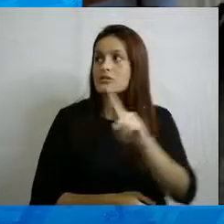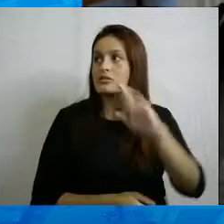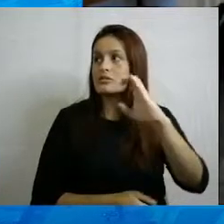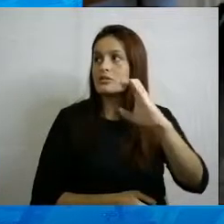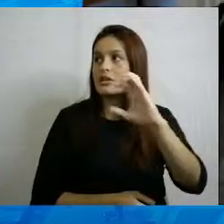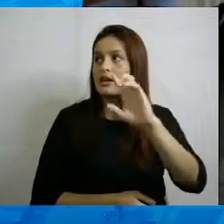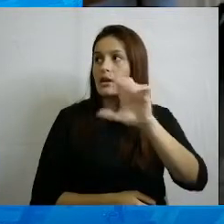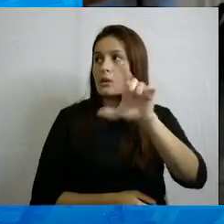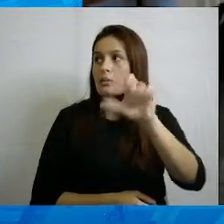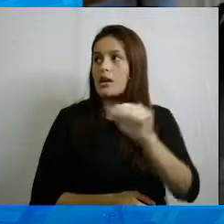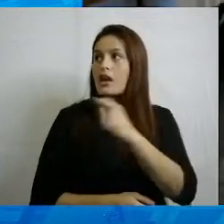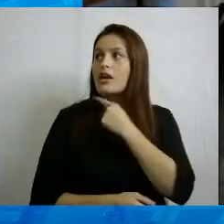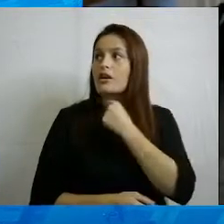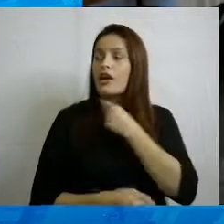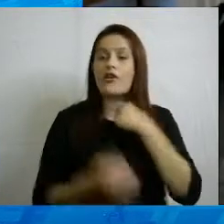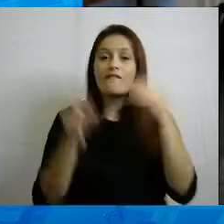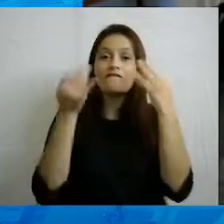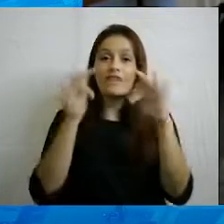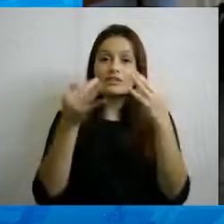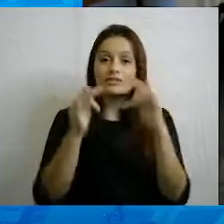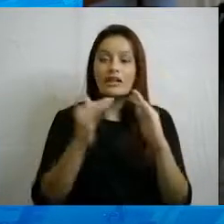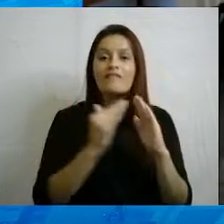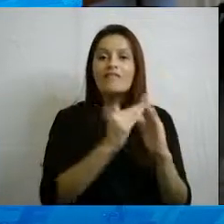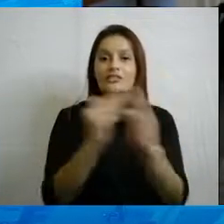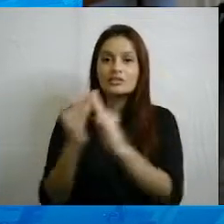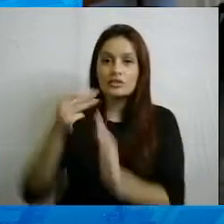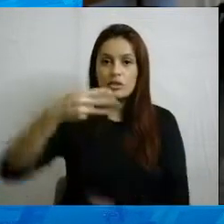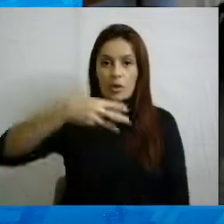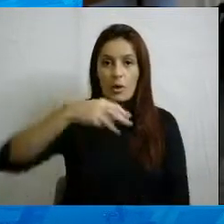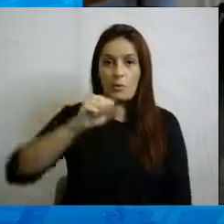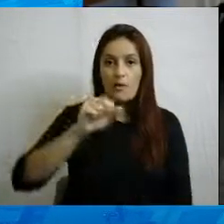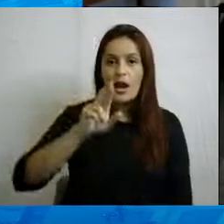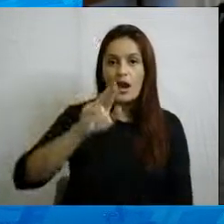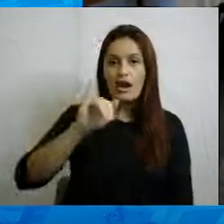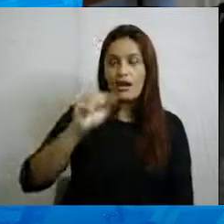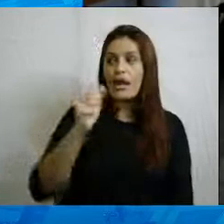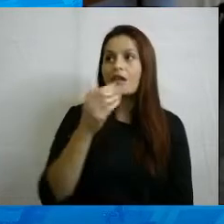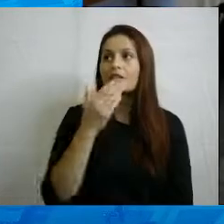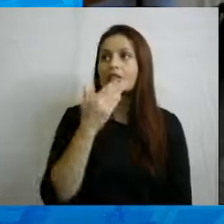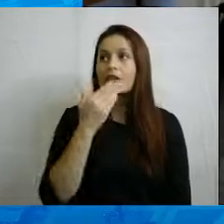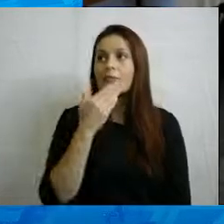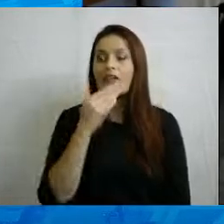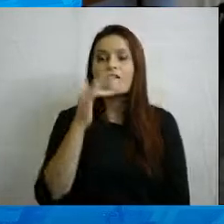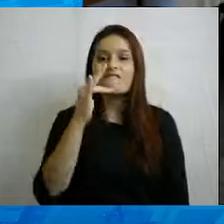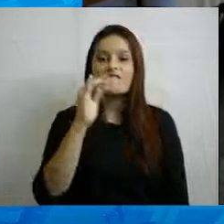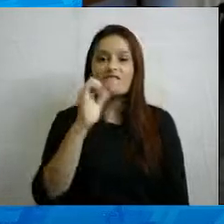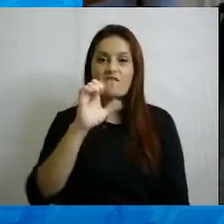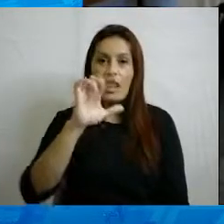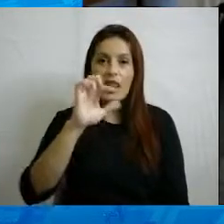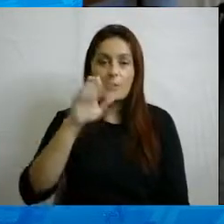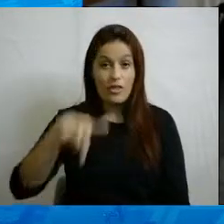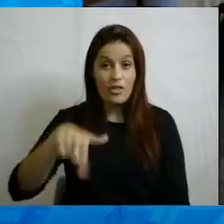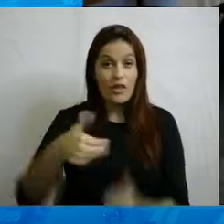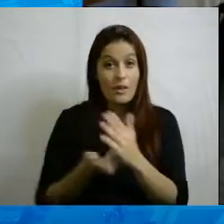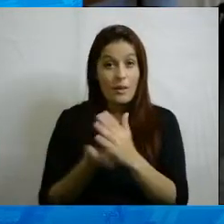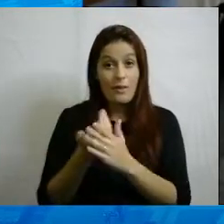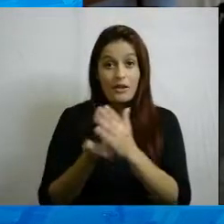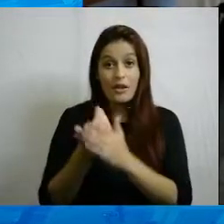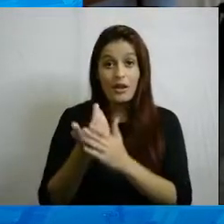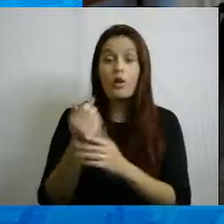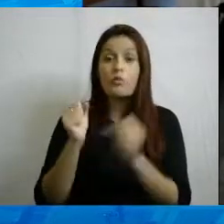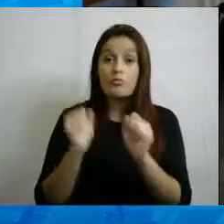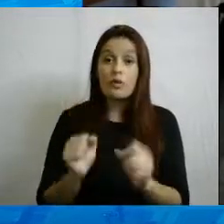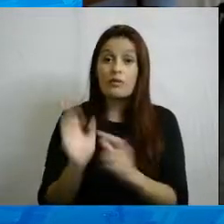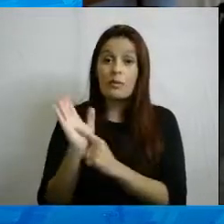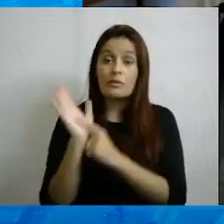los vecinos, a la vecina María, ¿cierto?, y don Felipe, porque hoy día tuvimos una reunión en la mañana, le podría mostrar la presentación después